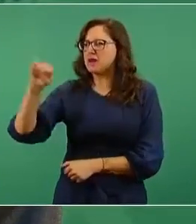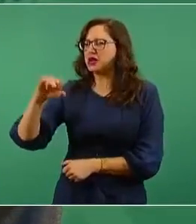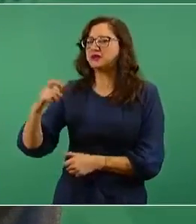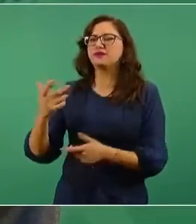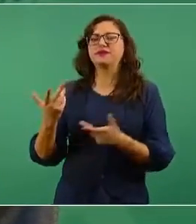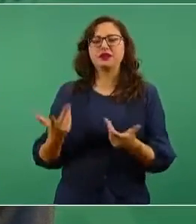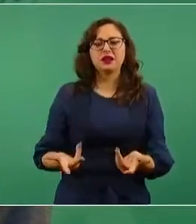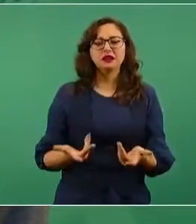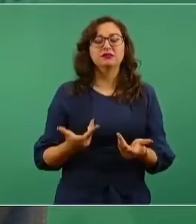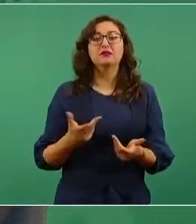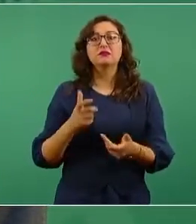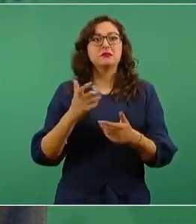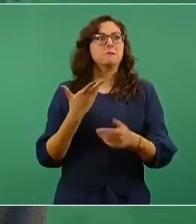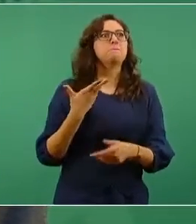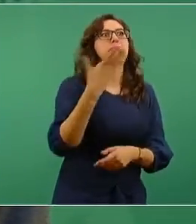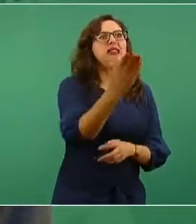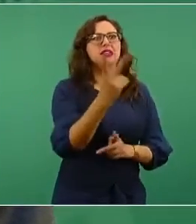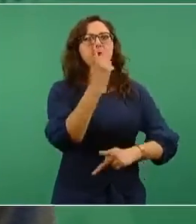y el aumento en la deuda.